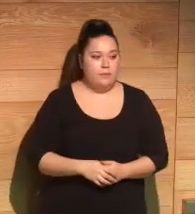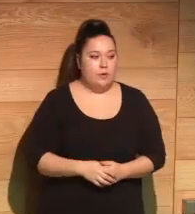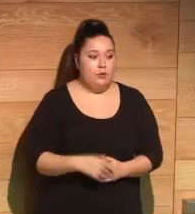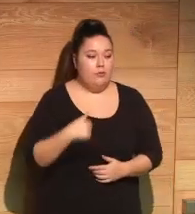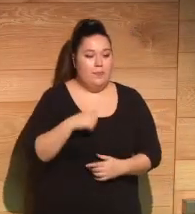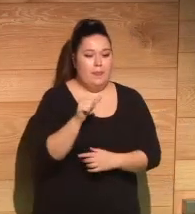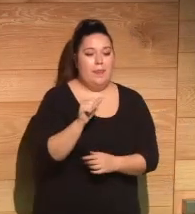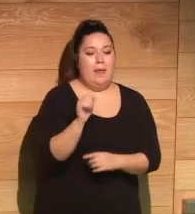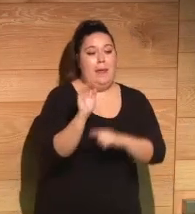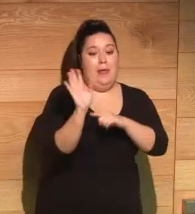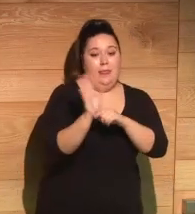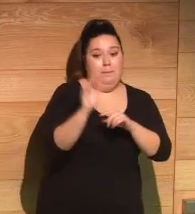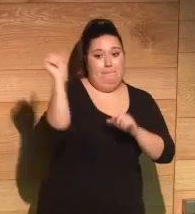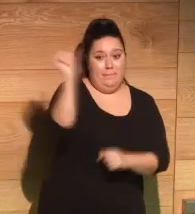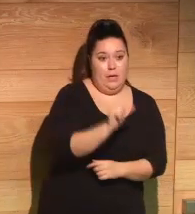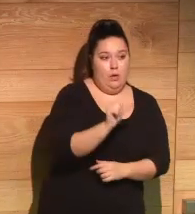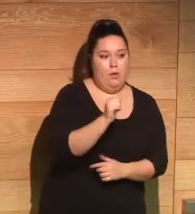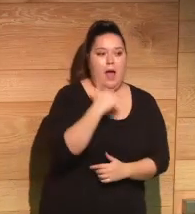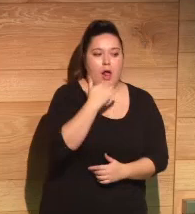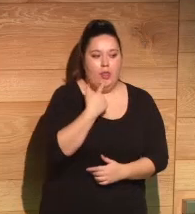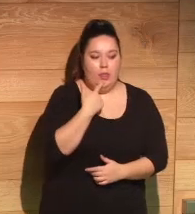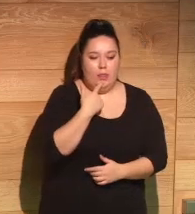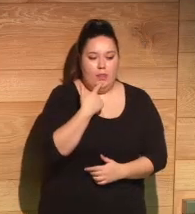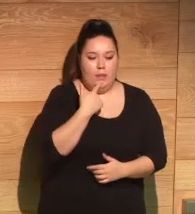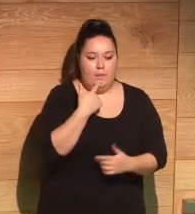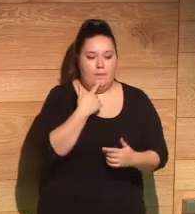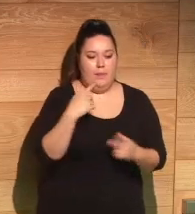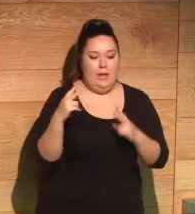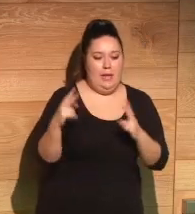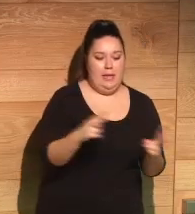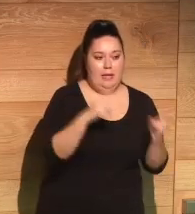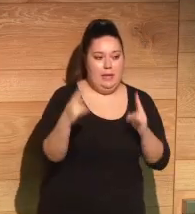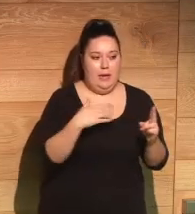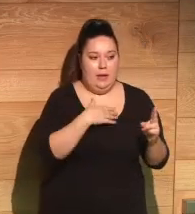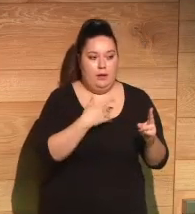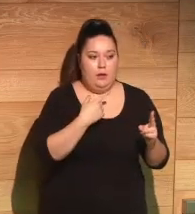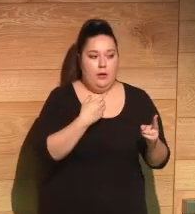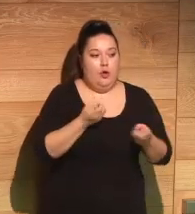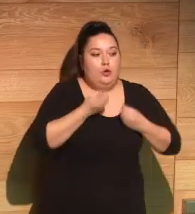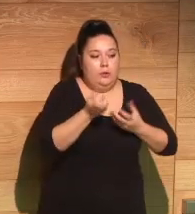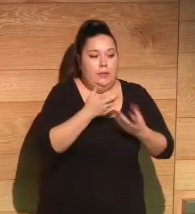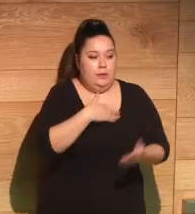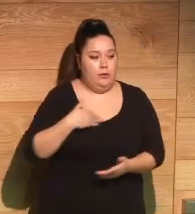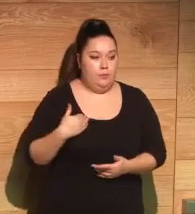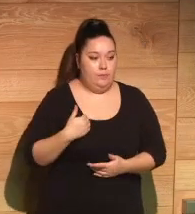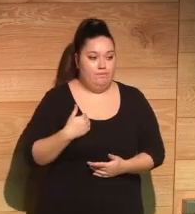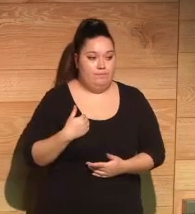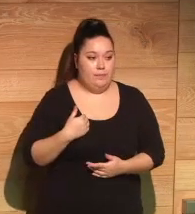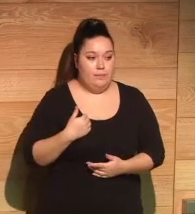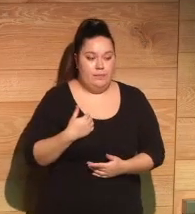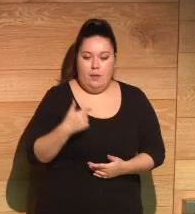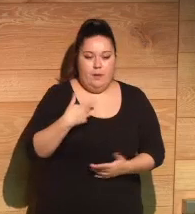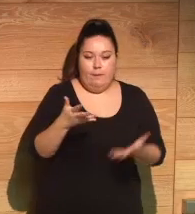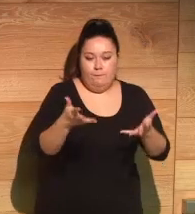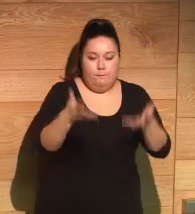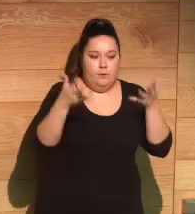una película, por si servía como para plantear parte del diálogo. Es una de mis escenas favoritas,